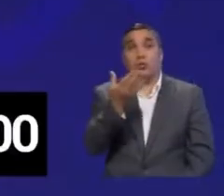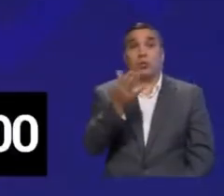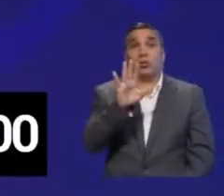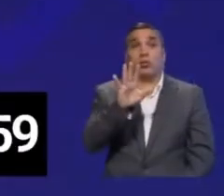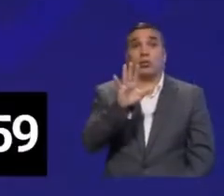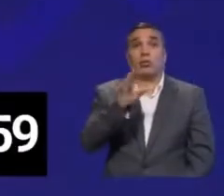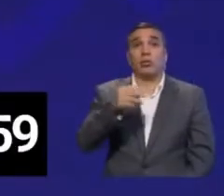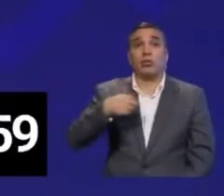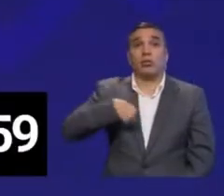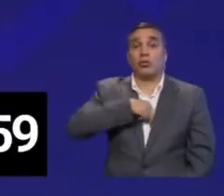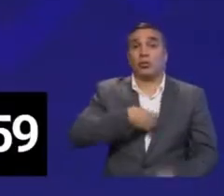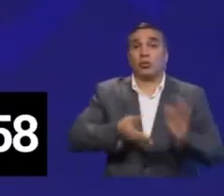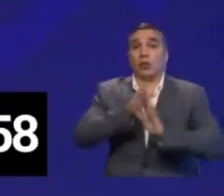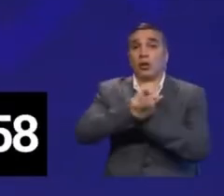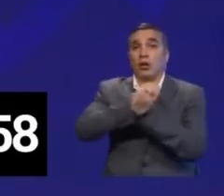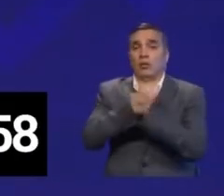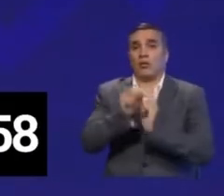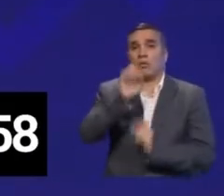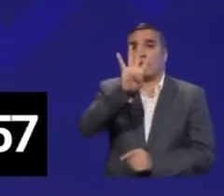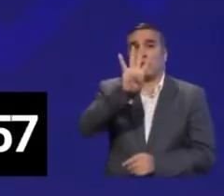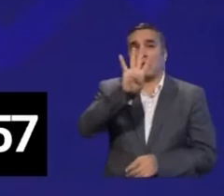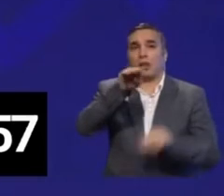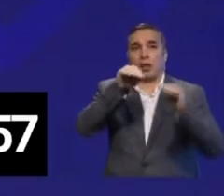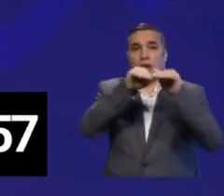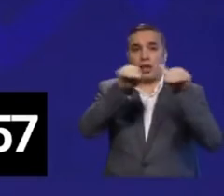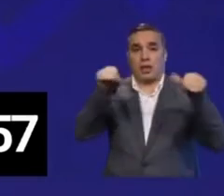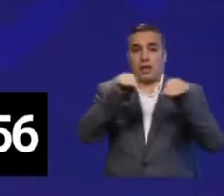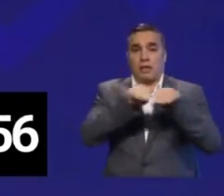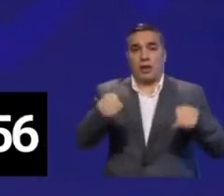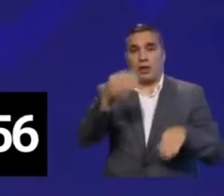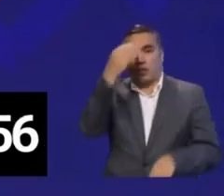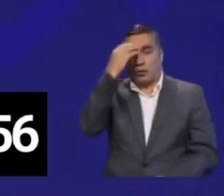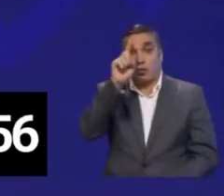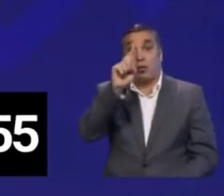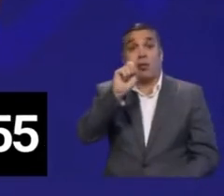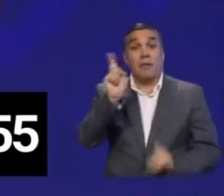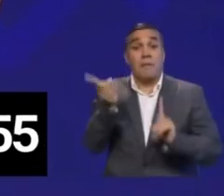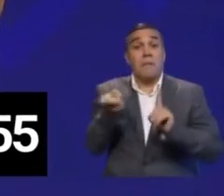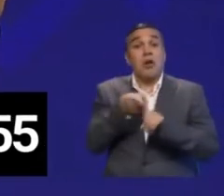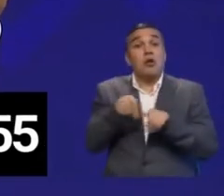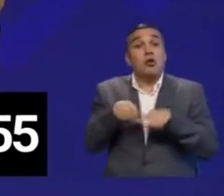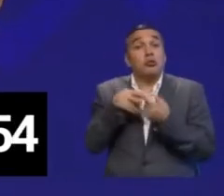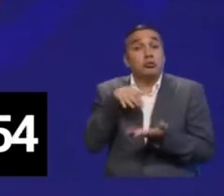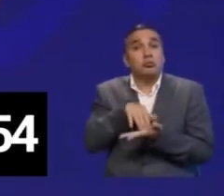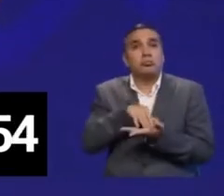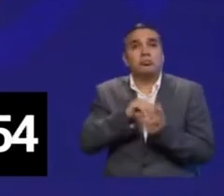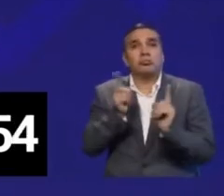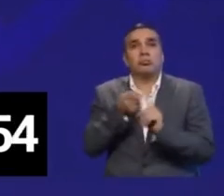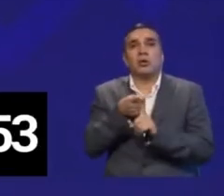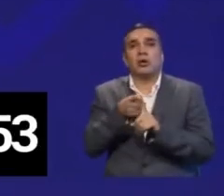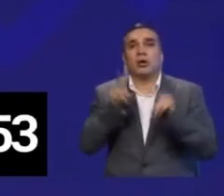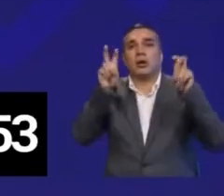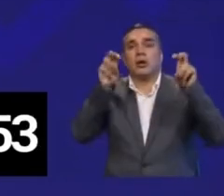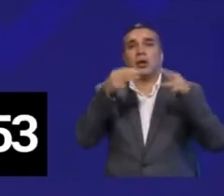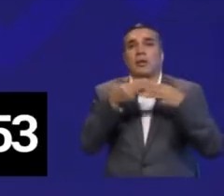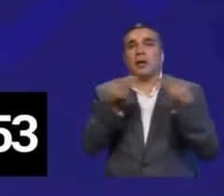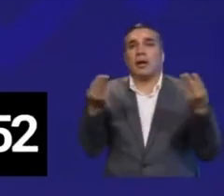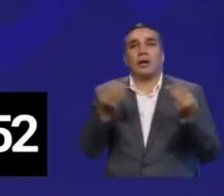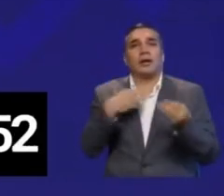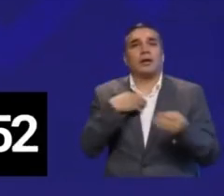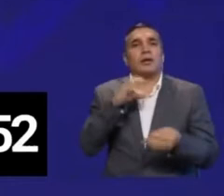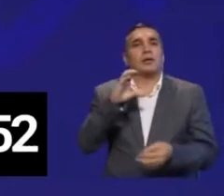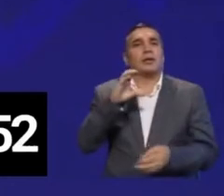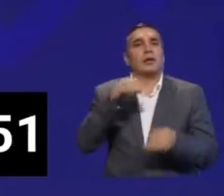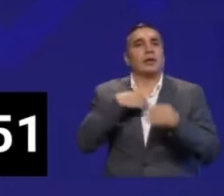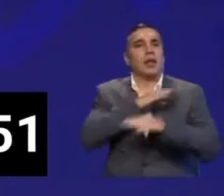hacer un cambio en los cuatro niveles de la educación. En la educación primaria les daremos materias como cívica,